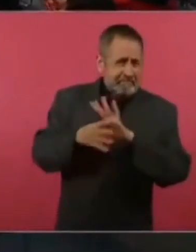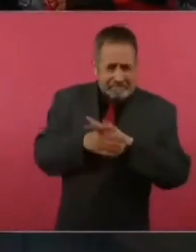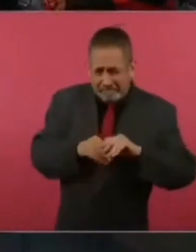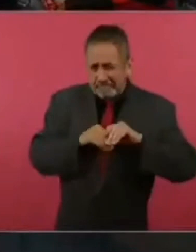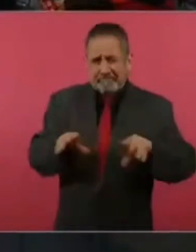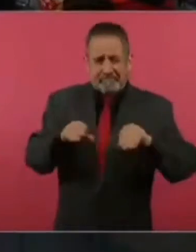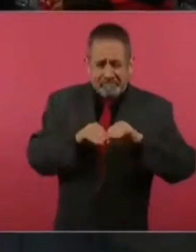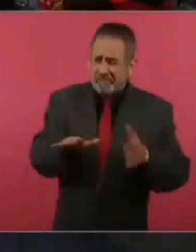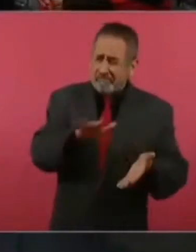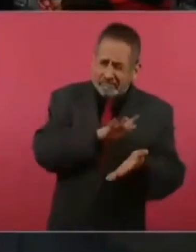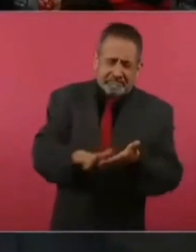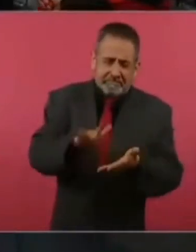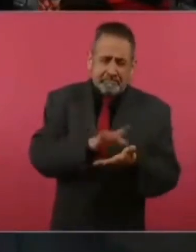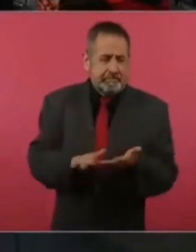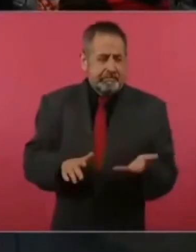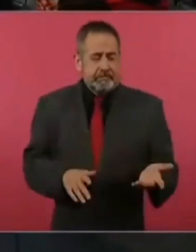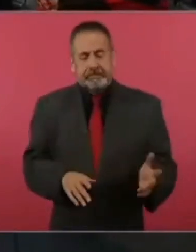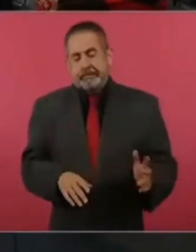le han apoyado.